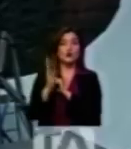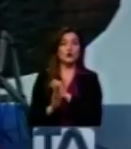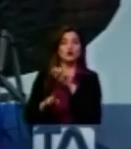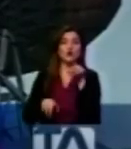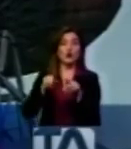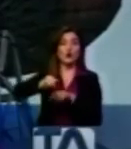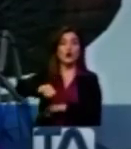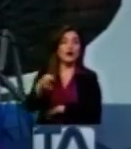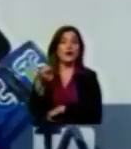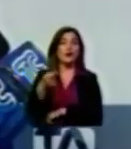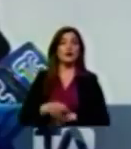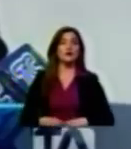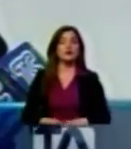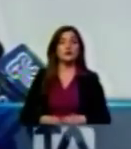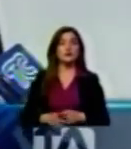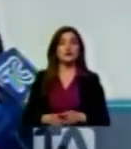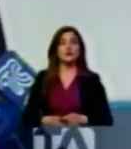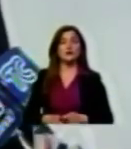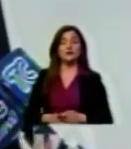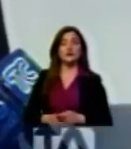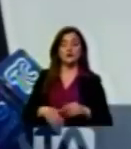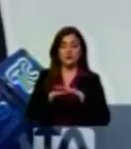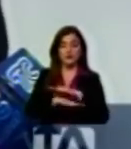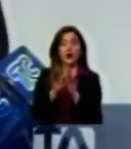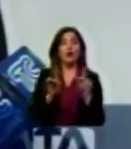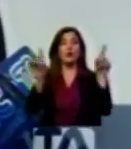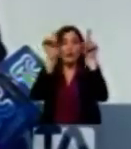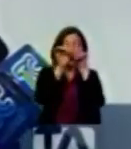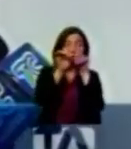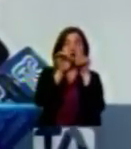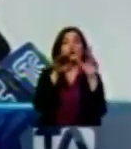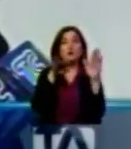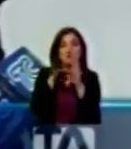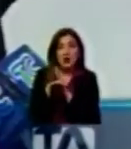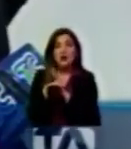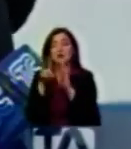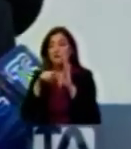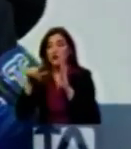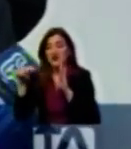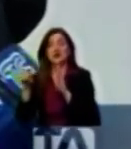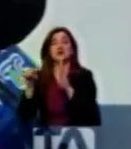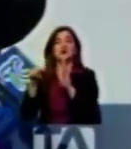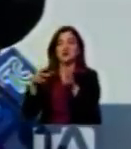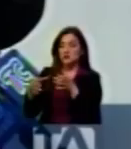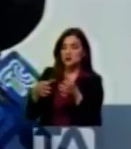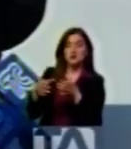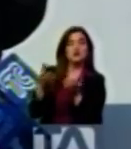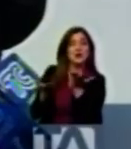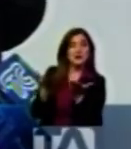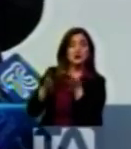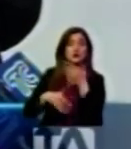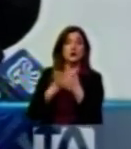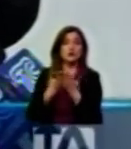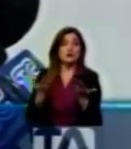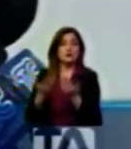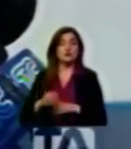de algunos canales incautados. Ya no solo las bases de datos, sino los documentos de cuentas, movimientos financieros, verificaciones, pero también hay que conceder el